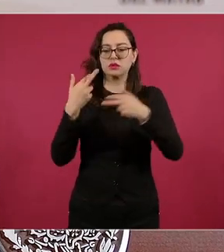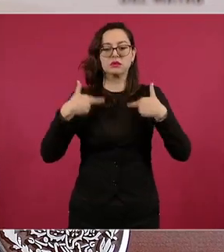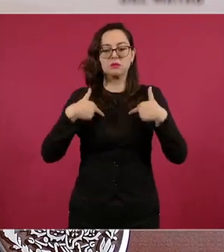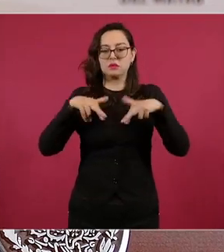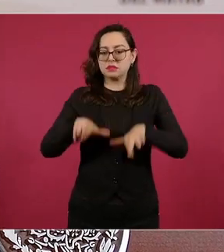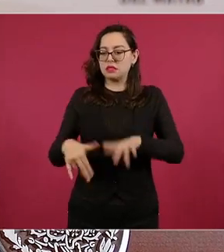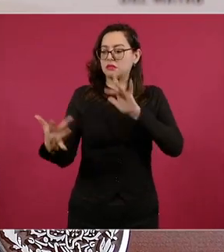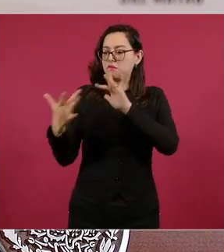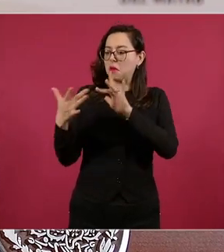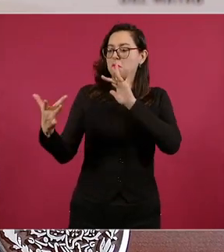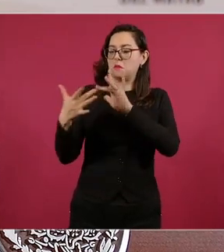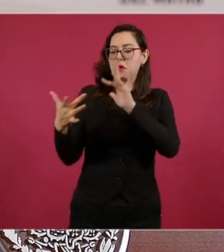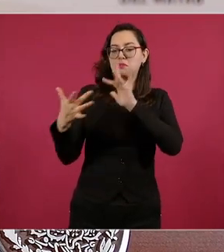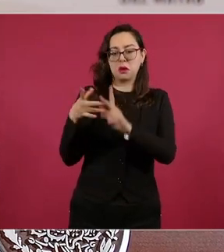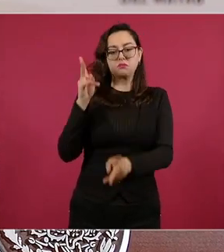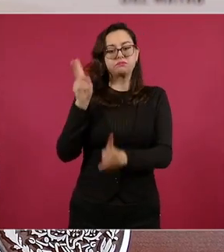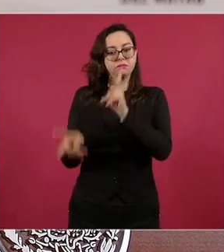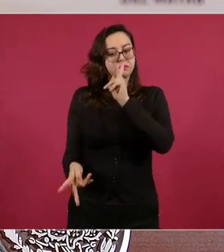constantemente